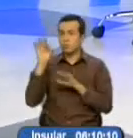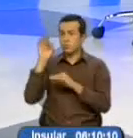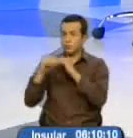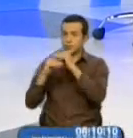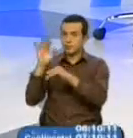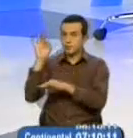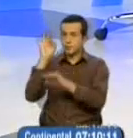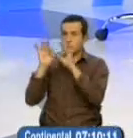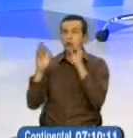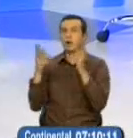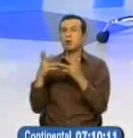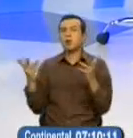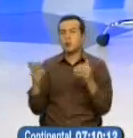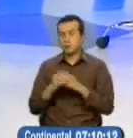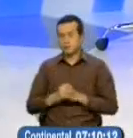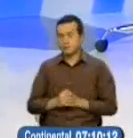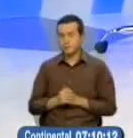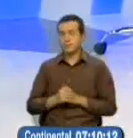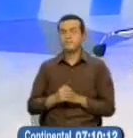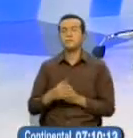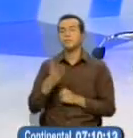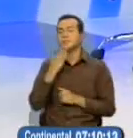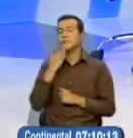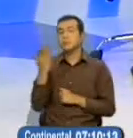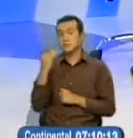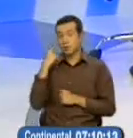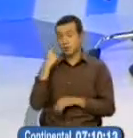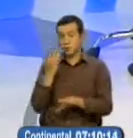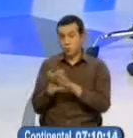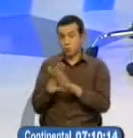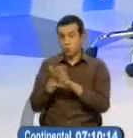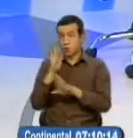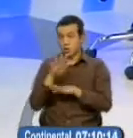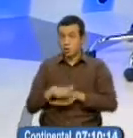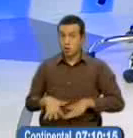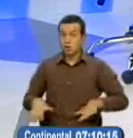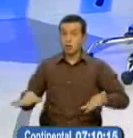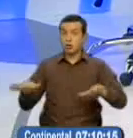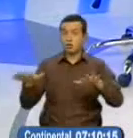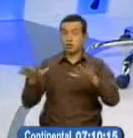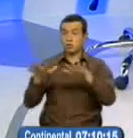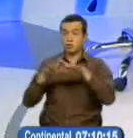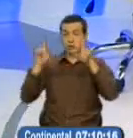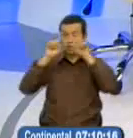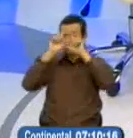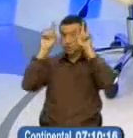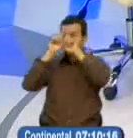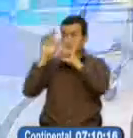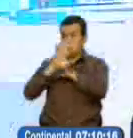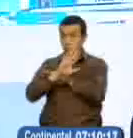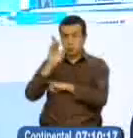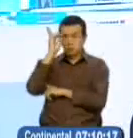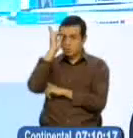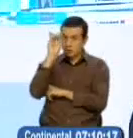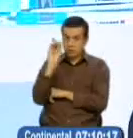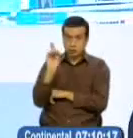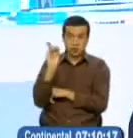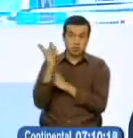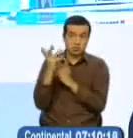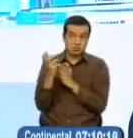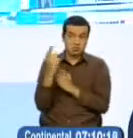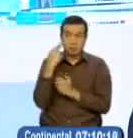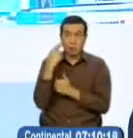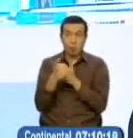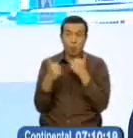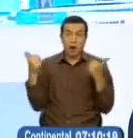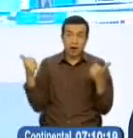selección será recibir ofertas por los campos que las empresas decidan